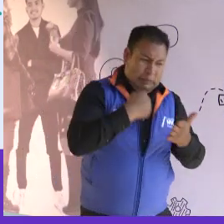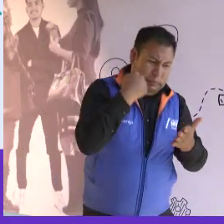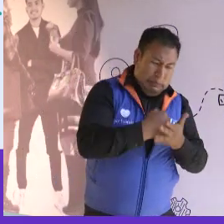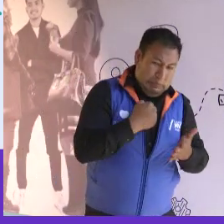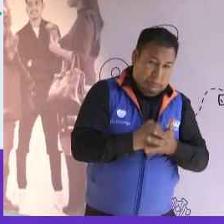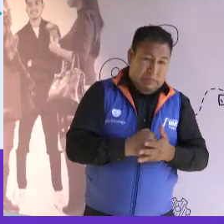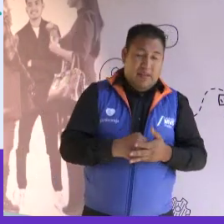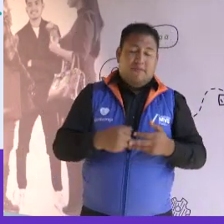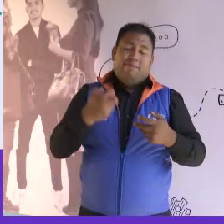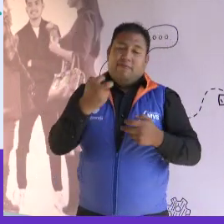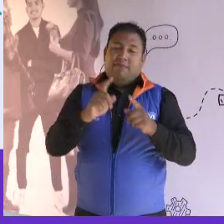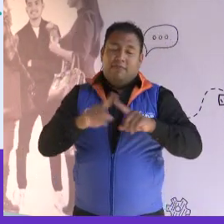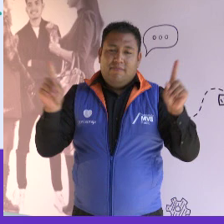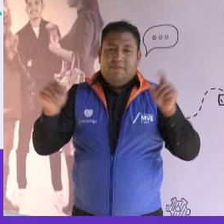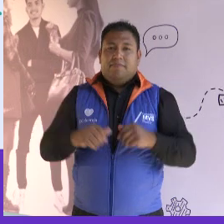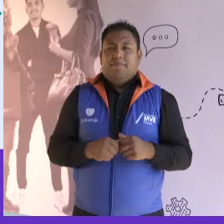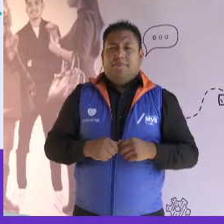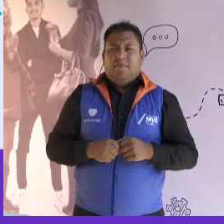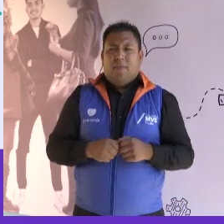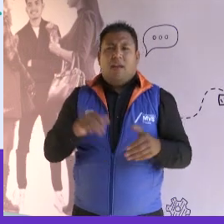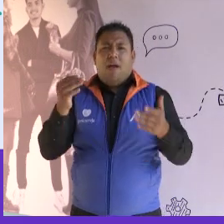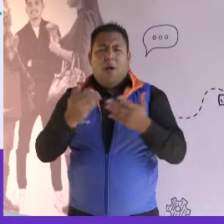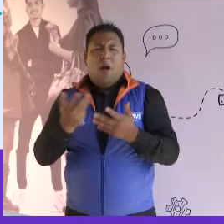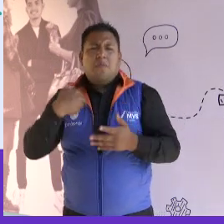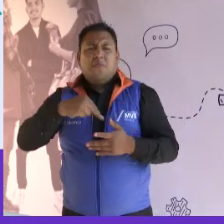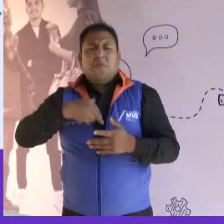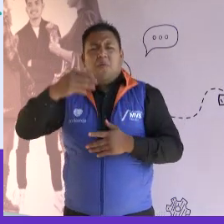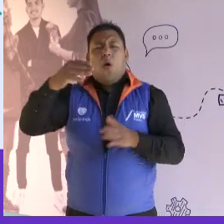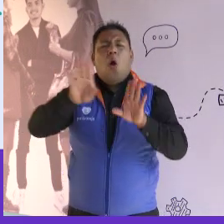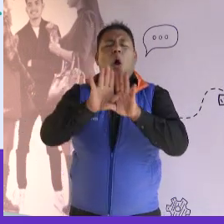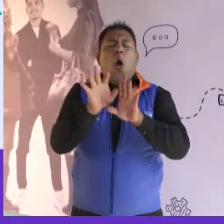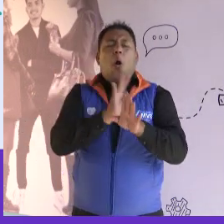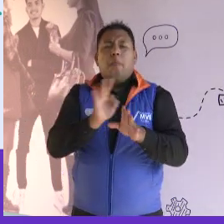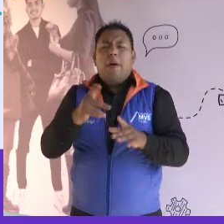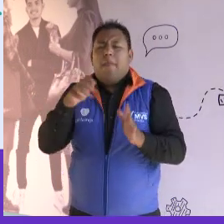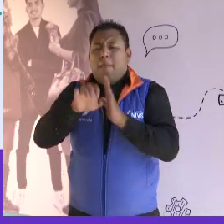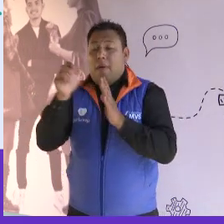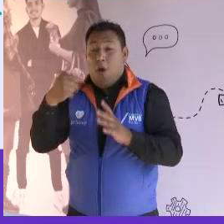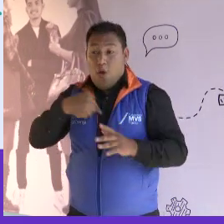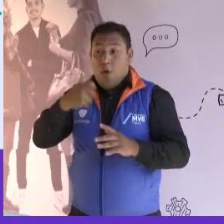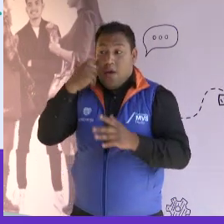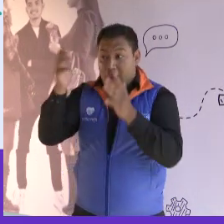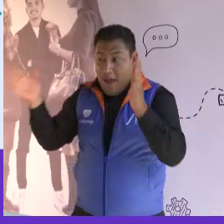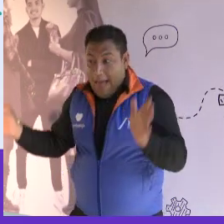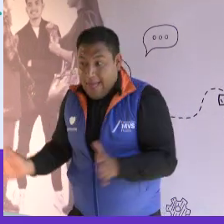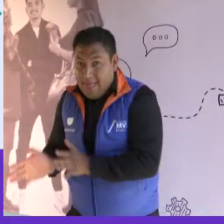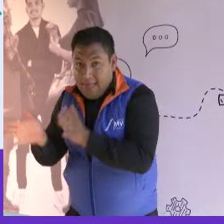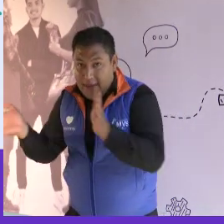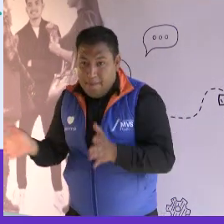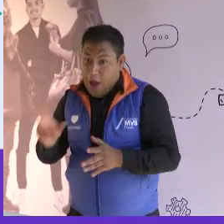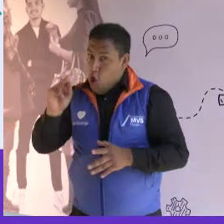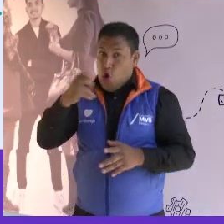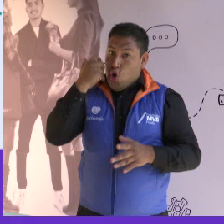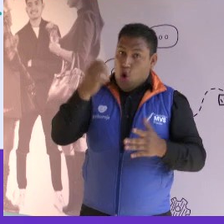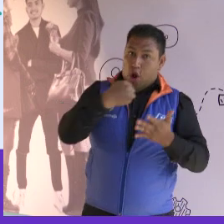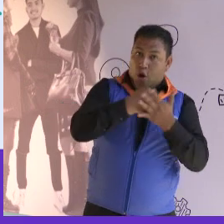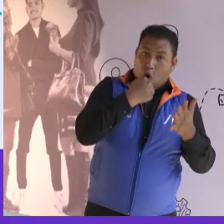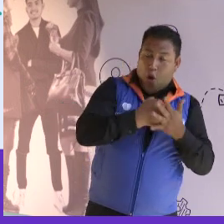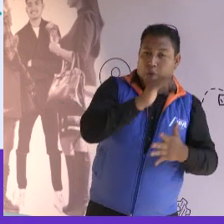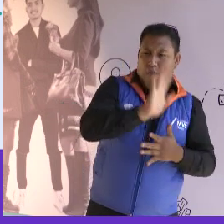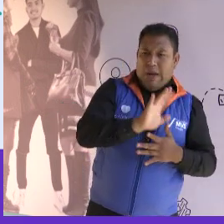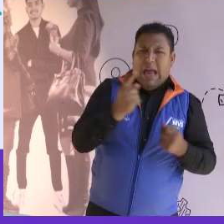ponentes? ¿O si están de acuerdo en que se tiene que incentivar la participación de todos los miembros? Pues depende